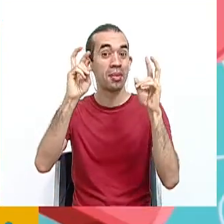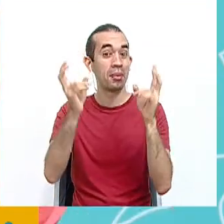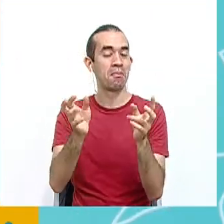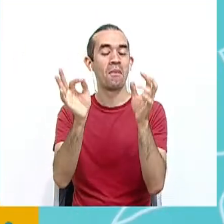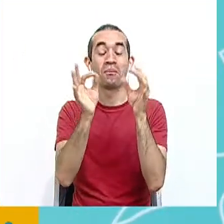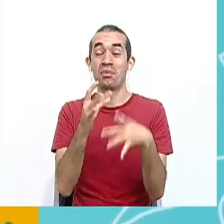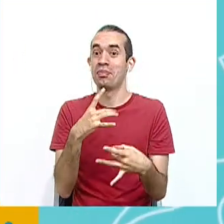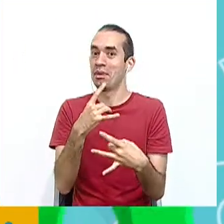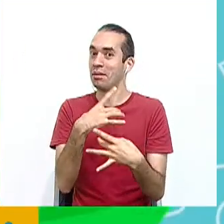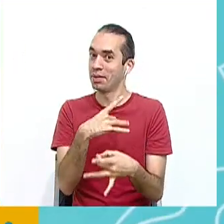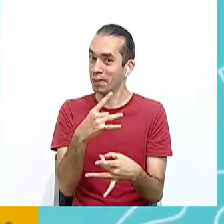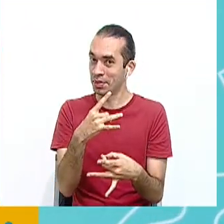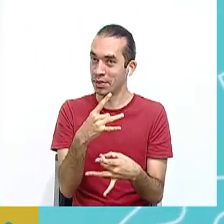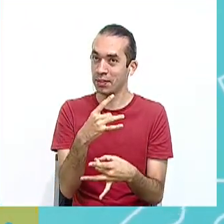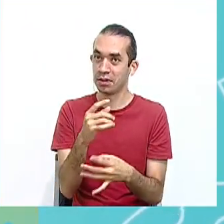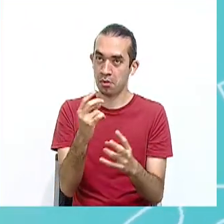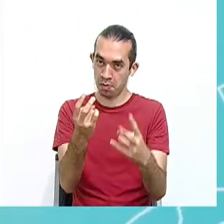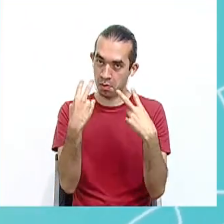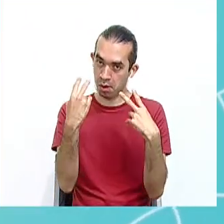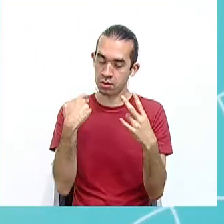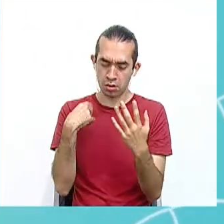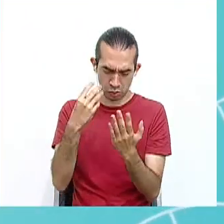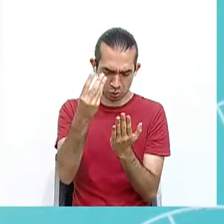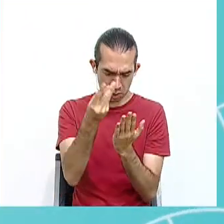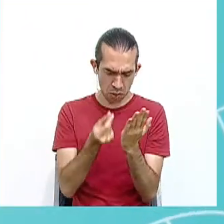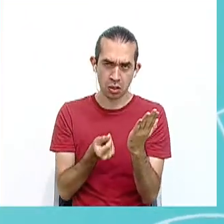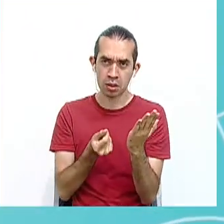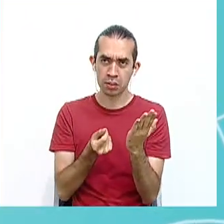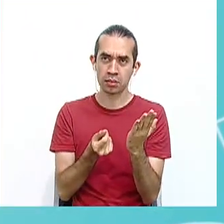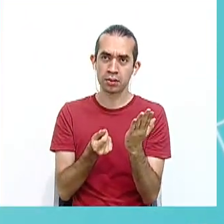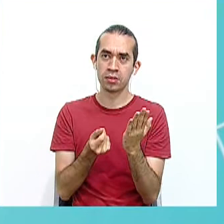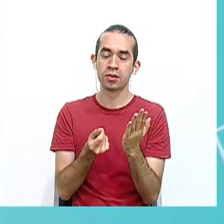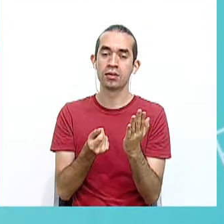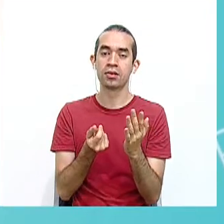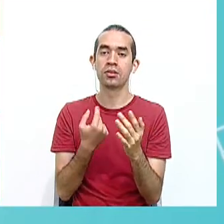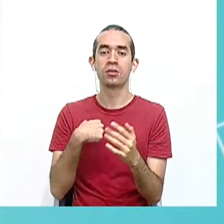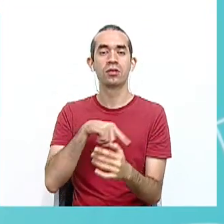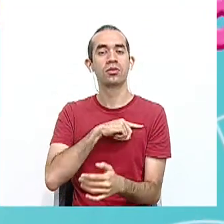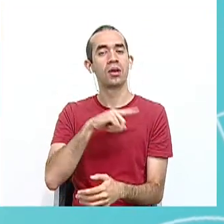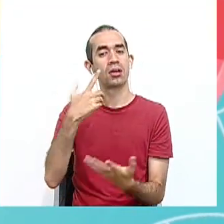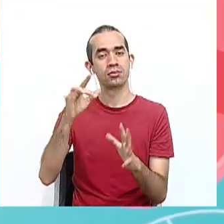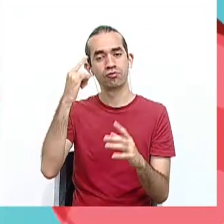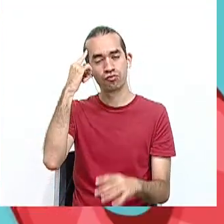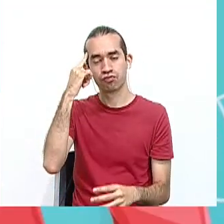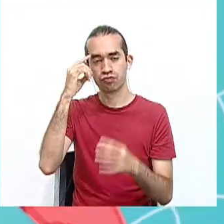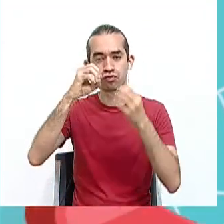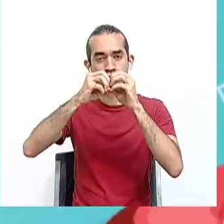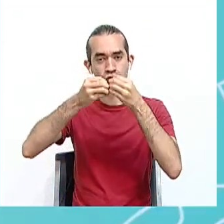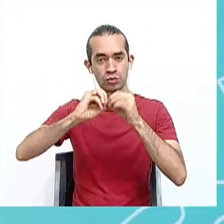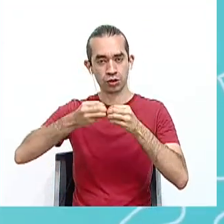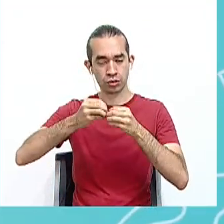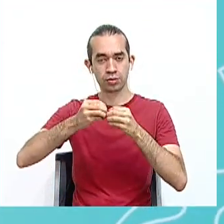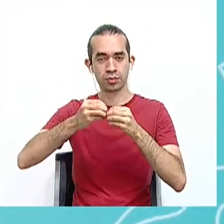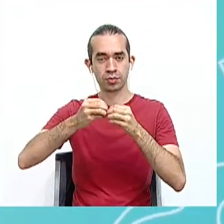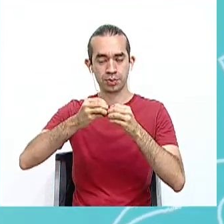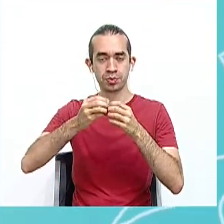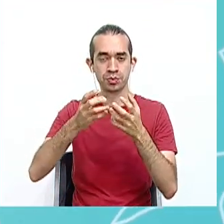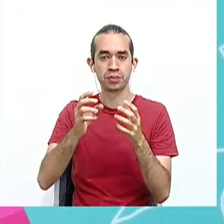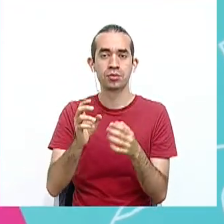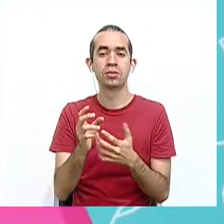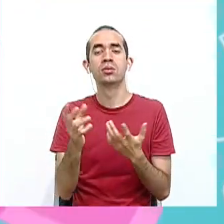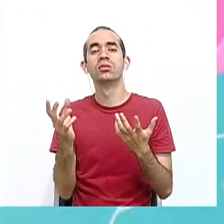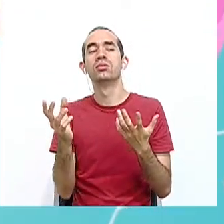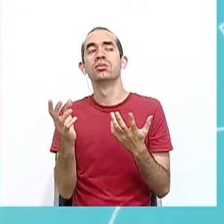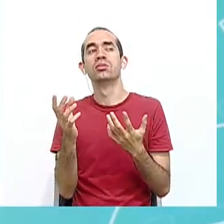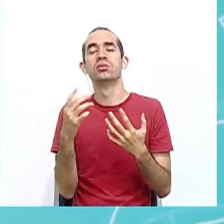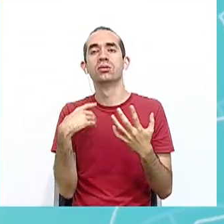interesante. Sí, por eso ustedes me ven ahorita sacando cuentas, porque nos hemos puesto a pensar, los números, las expresiones numéricas